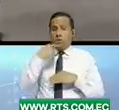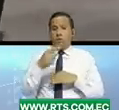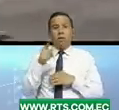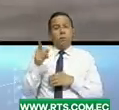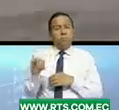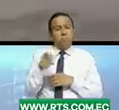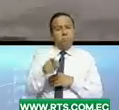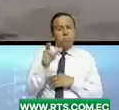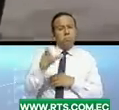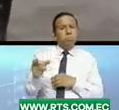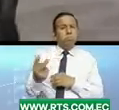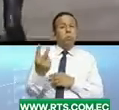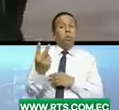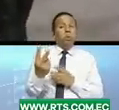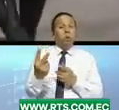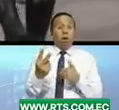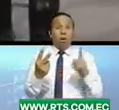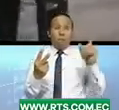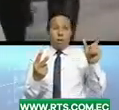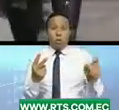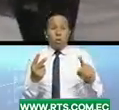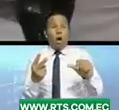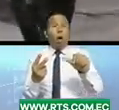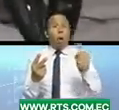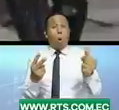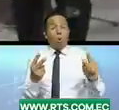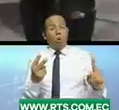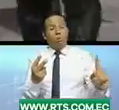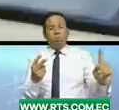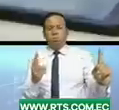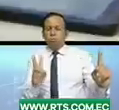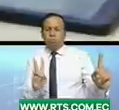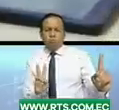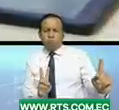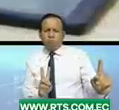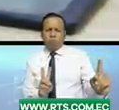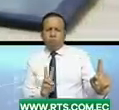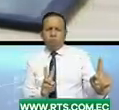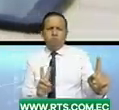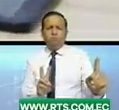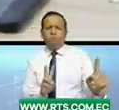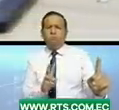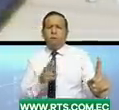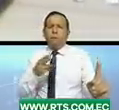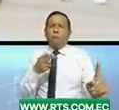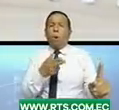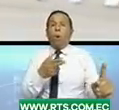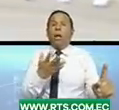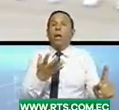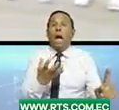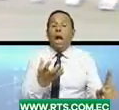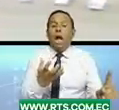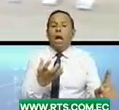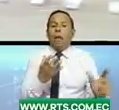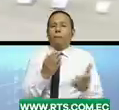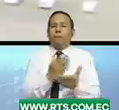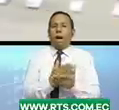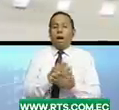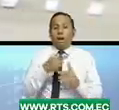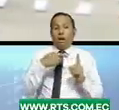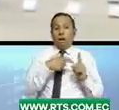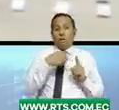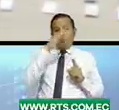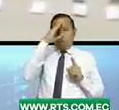asesinar a un individuo, una víctima, la cual mediante un operativo de control, pues pudieron neutralizar. Los cuales